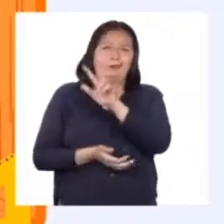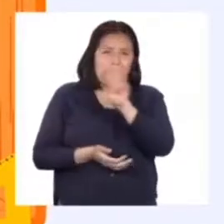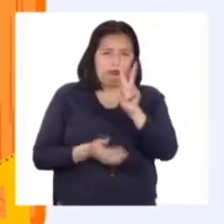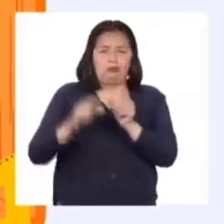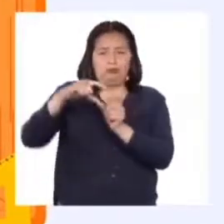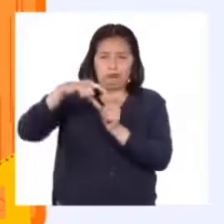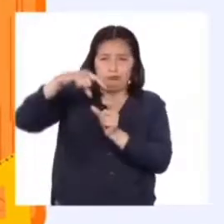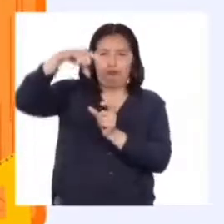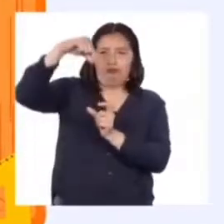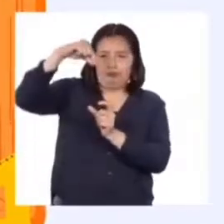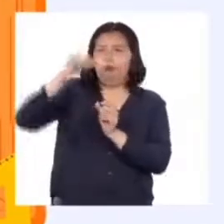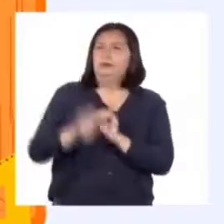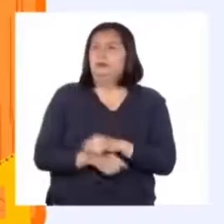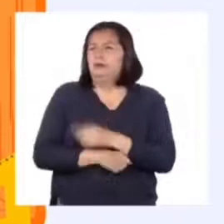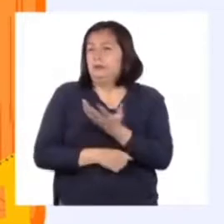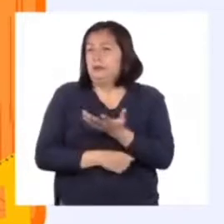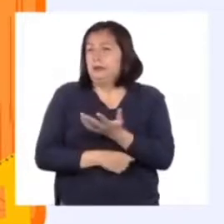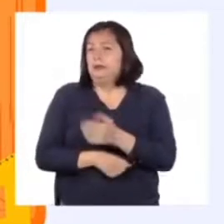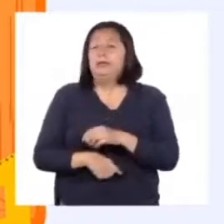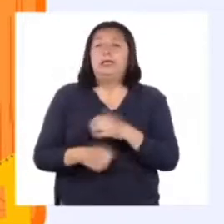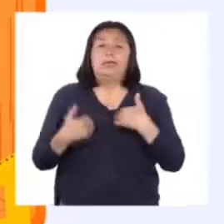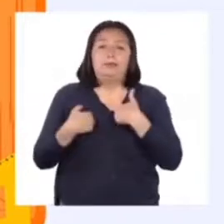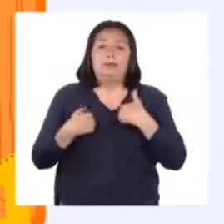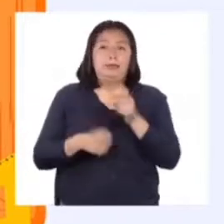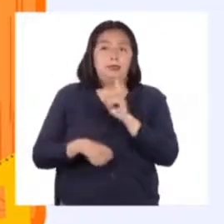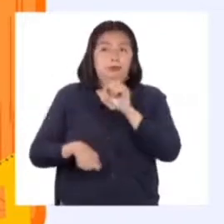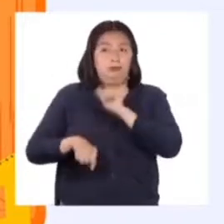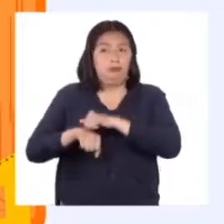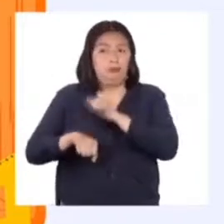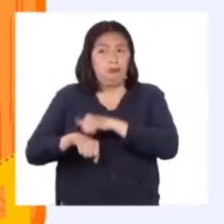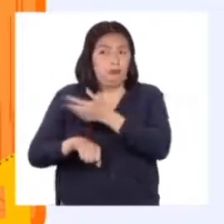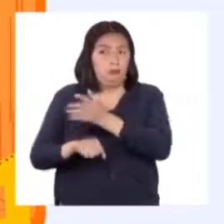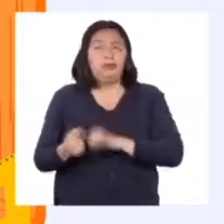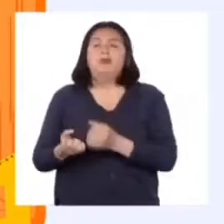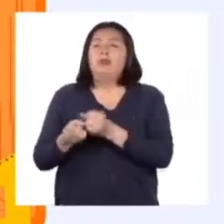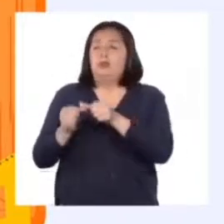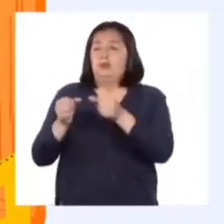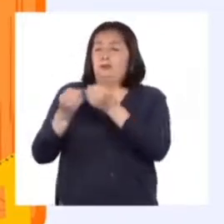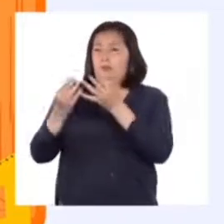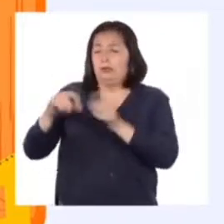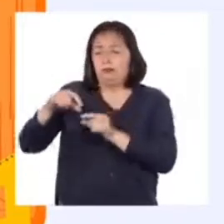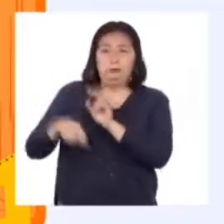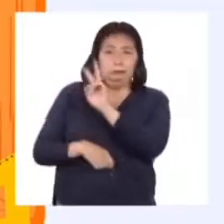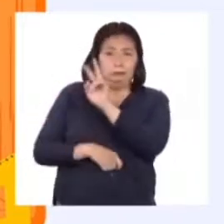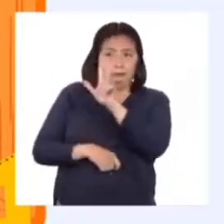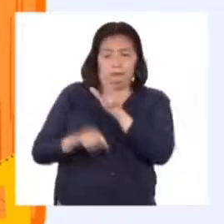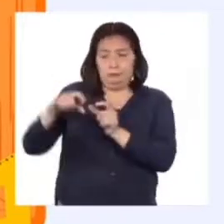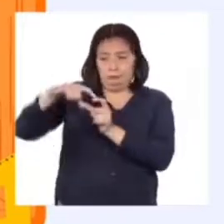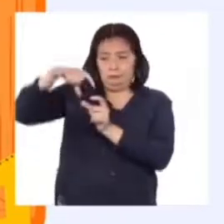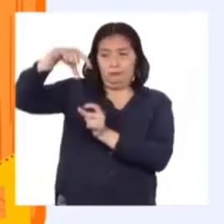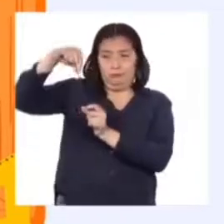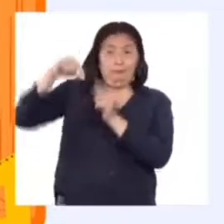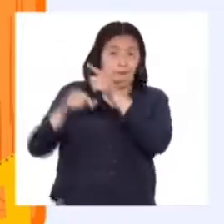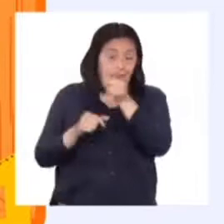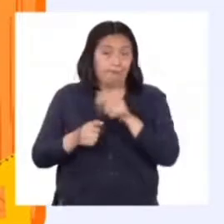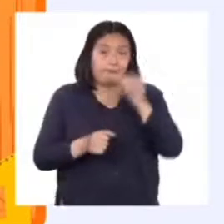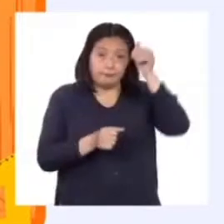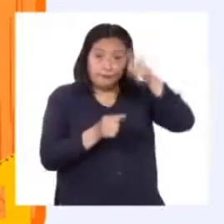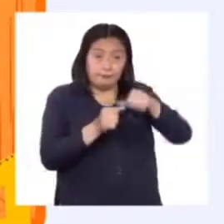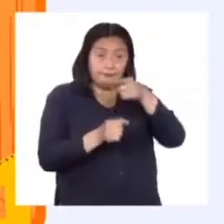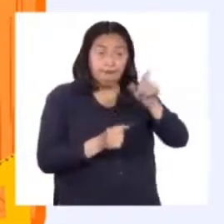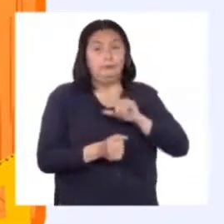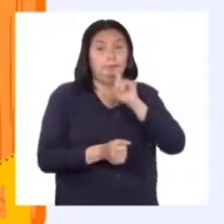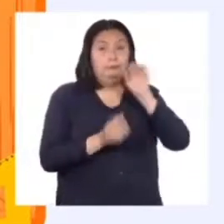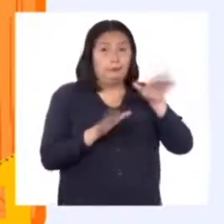32. Y la de invertebrados al número 23. Recordemos que en los casos